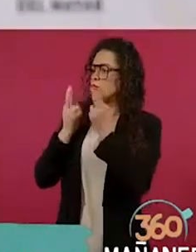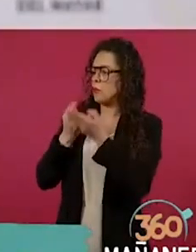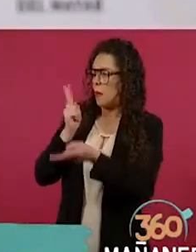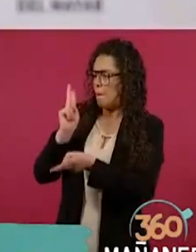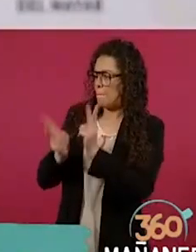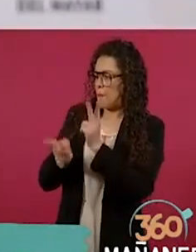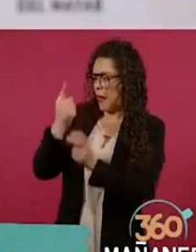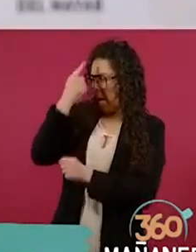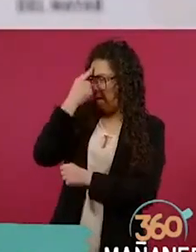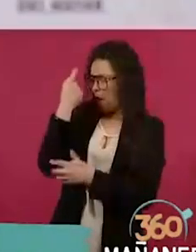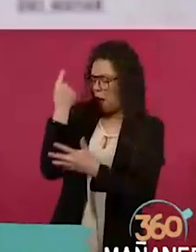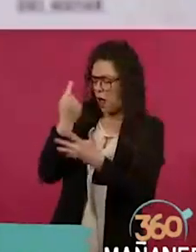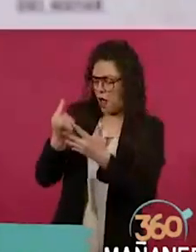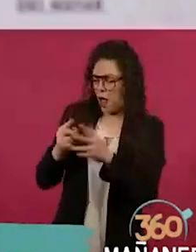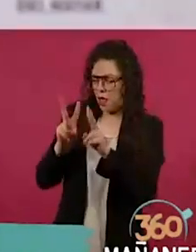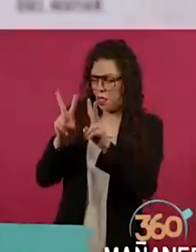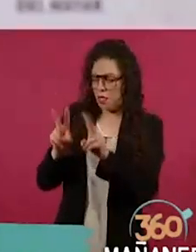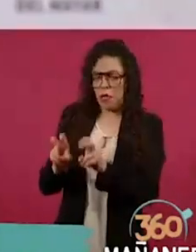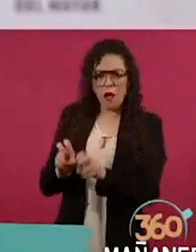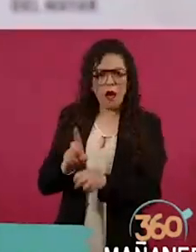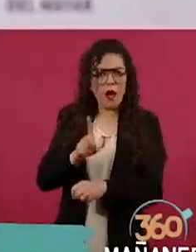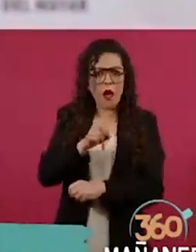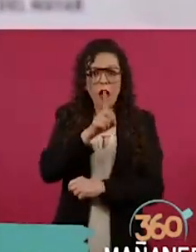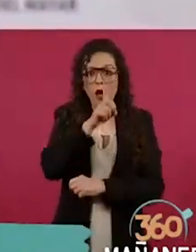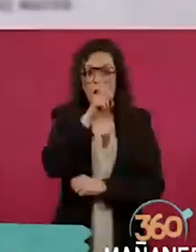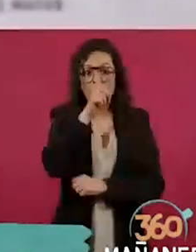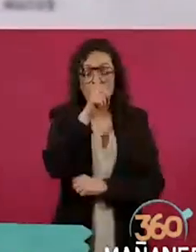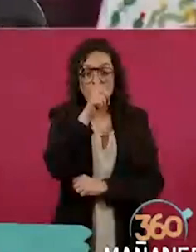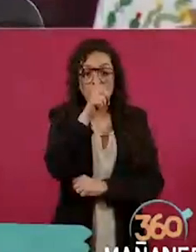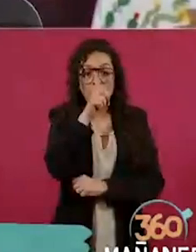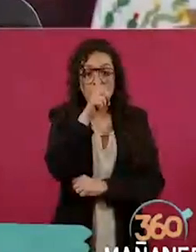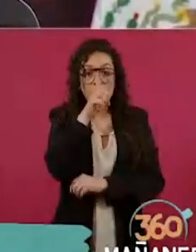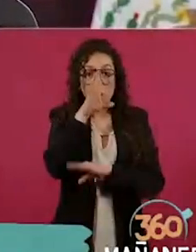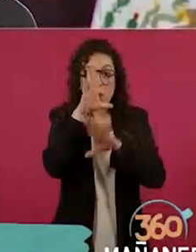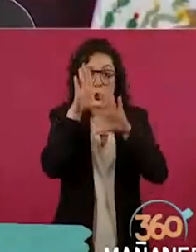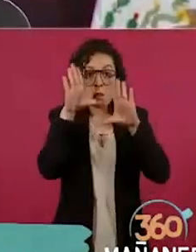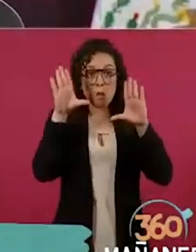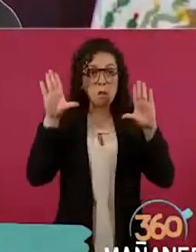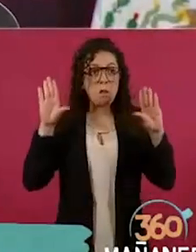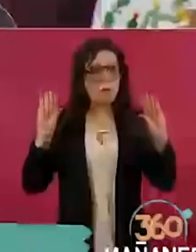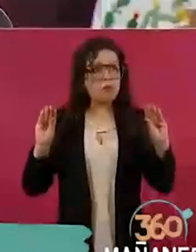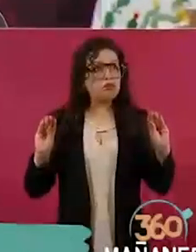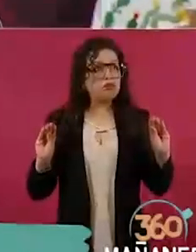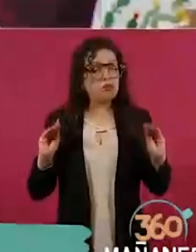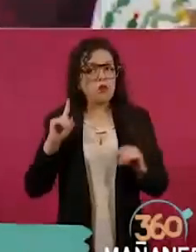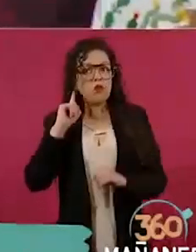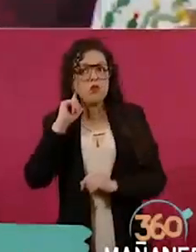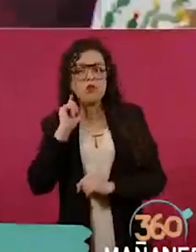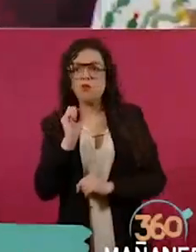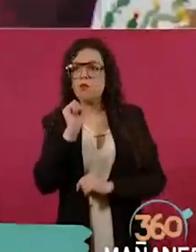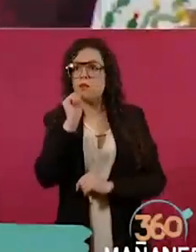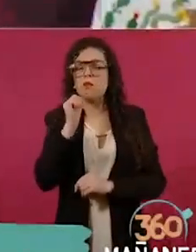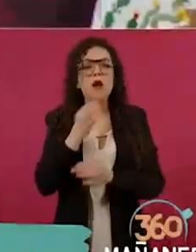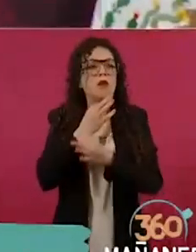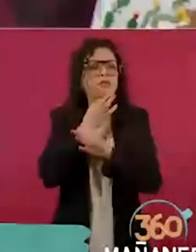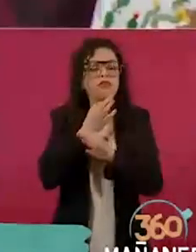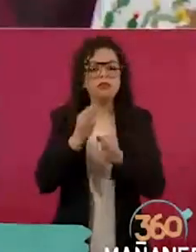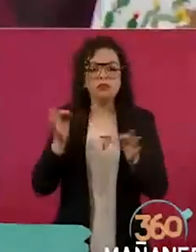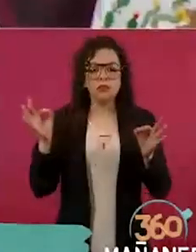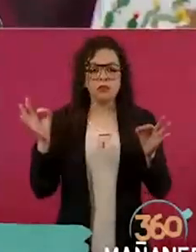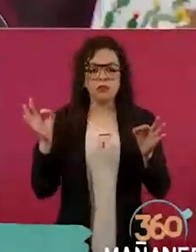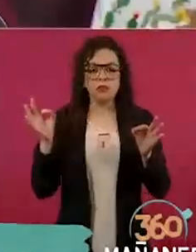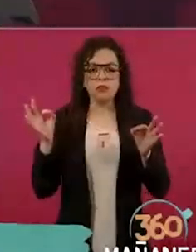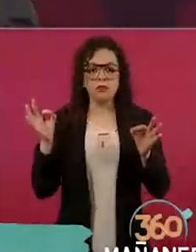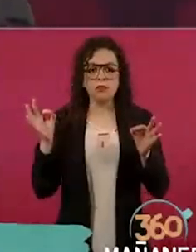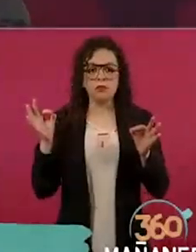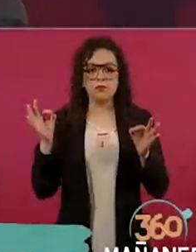reunieron Entonces nada más que este no se malinterprete una cosa son